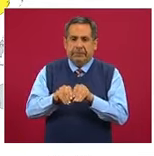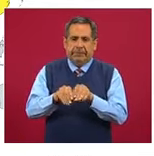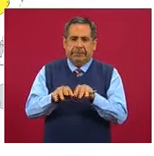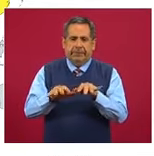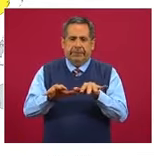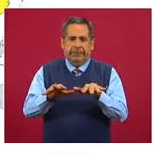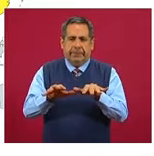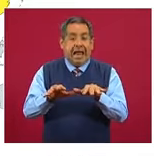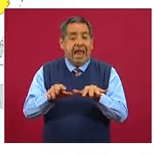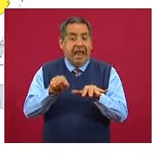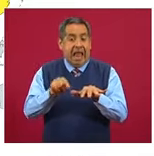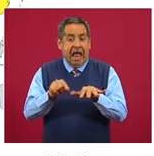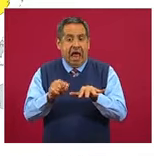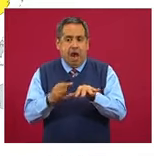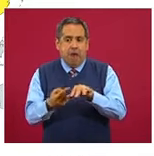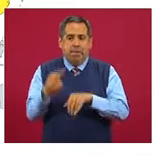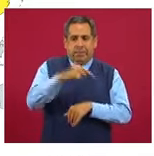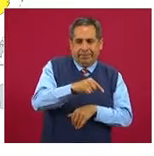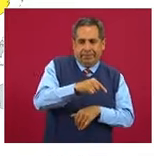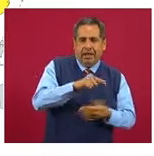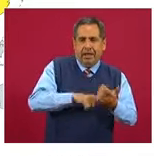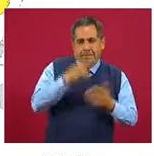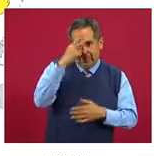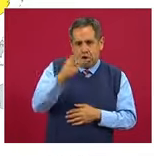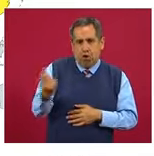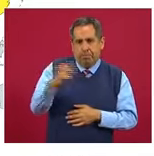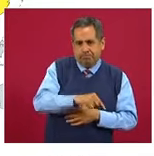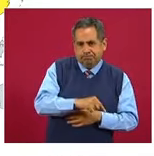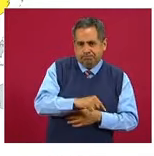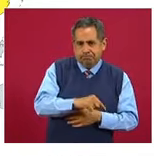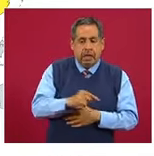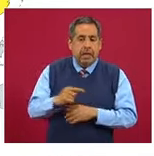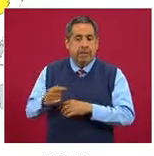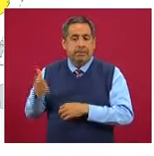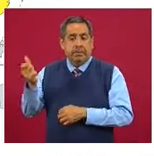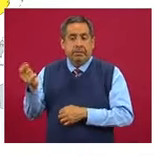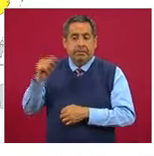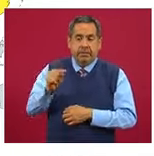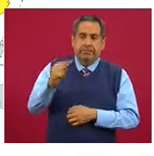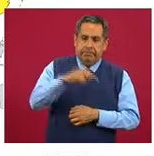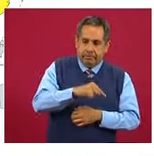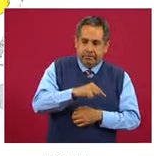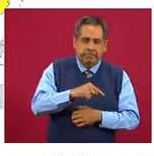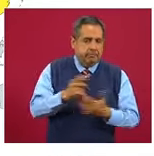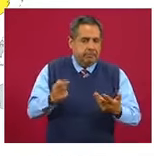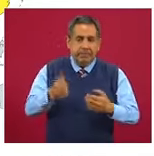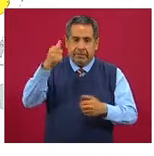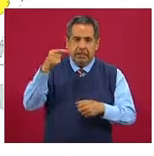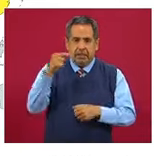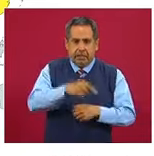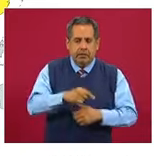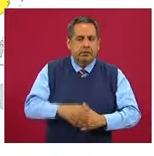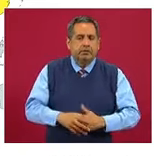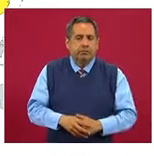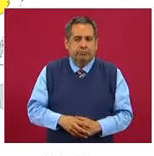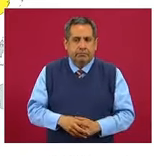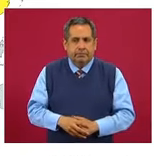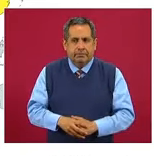y posteriormente ingresó a nuestro país. ¿Okay? Esta fue la primera introducción. Si me das la